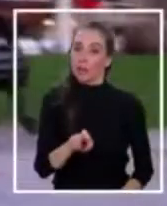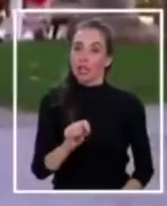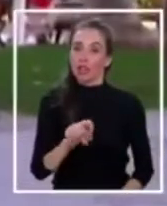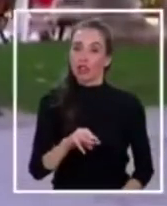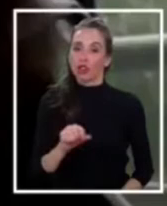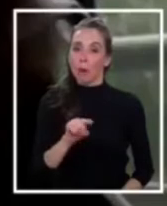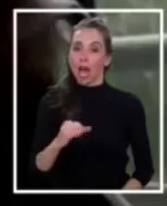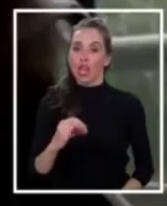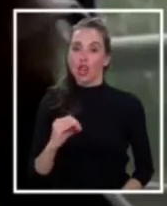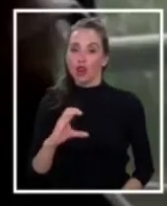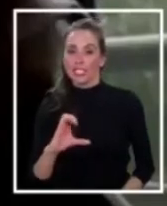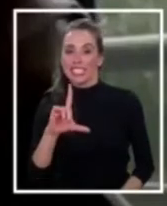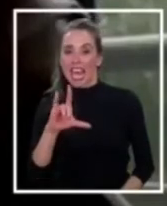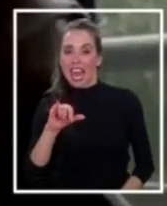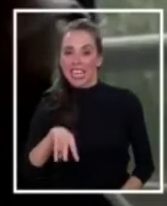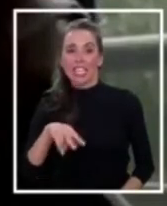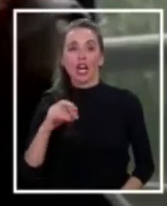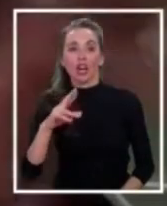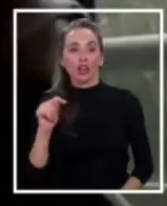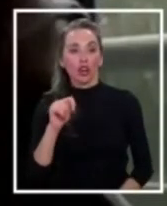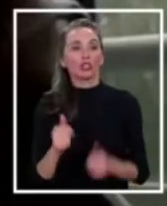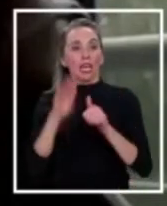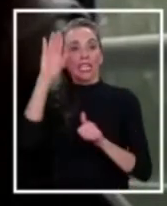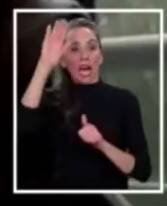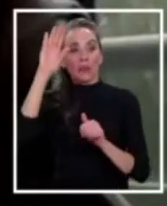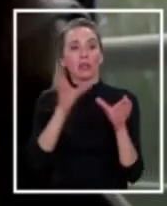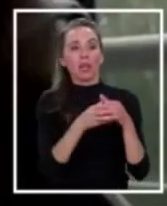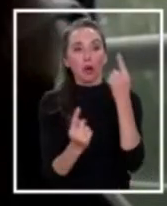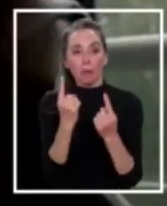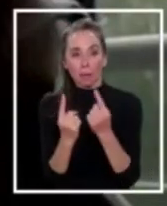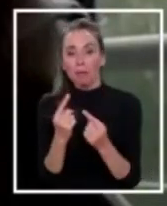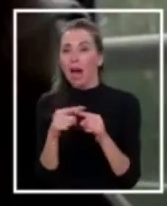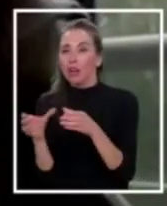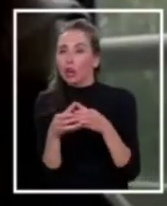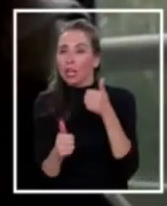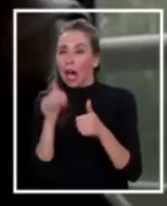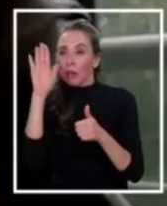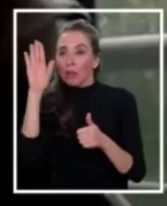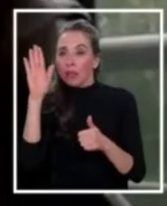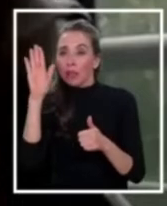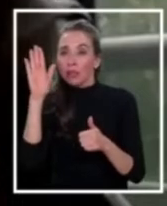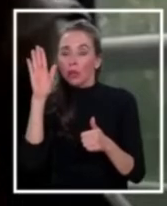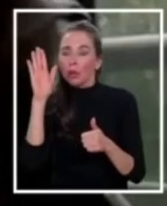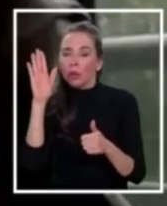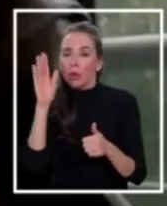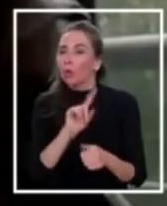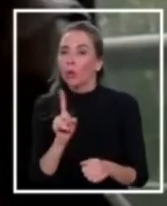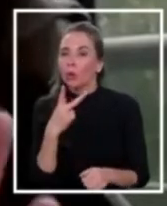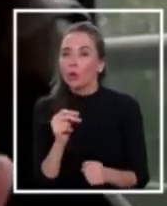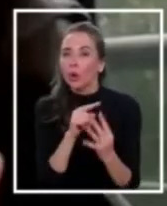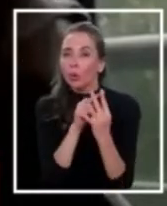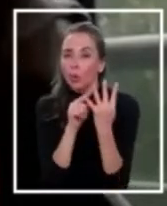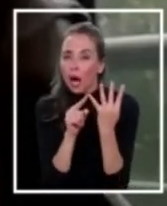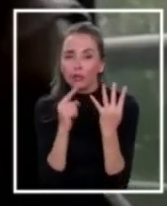Jocelyn Holt. Esta segmentación de que hay candidatos por primaria, hay candidatos por partido, hay candidatos que recolectaron firmas, da la impresión de que es una chacra. No, son cuatro